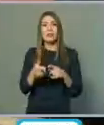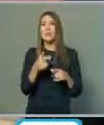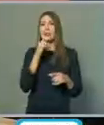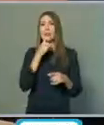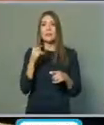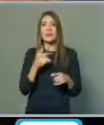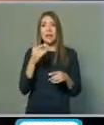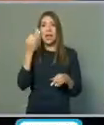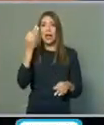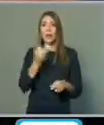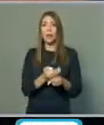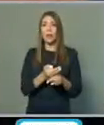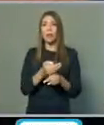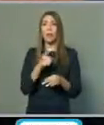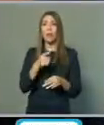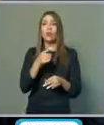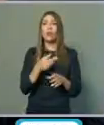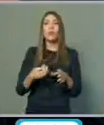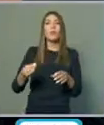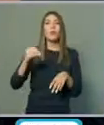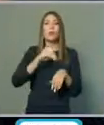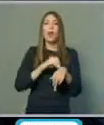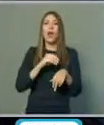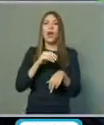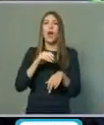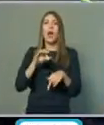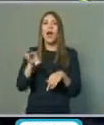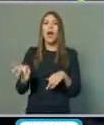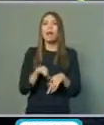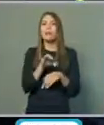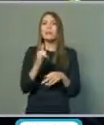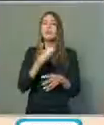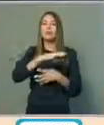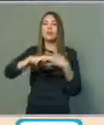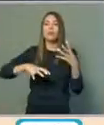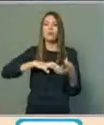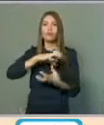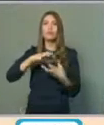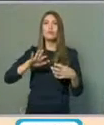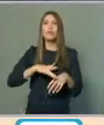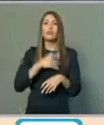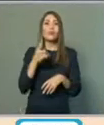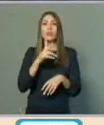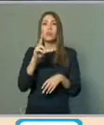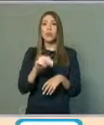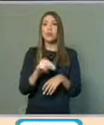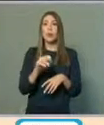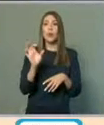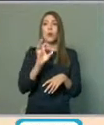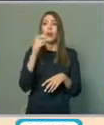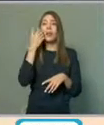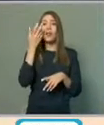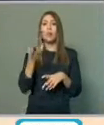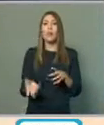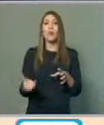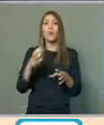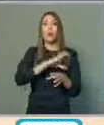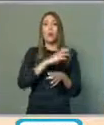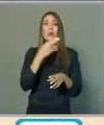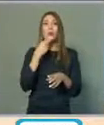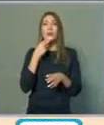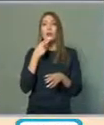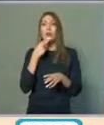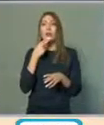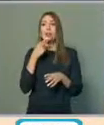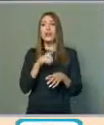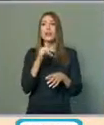momento, le voy a verter aceite y lo voy a revolver. ¿Por qué? Porque si yo no hago eso, cuando yo lo quiera utilizar, lo que va a